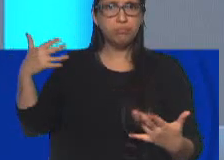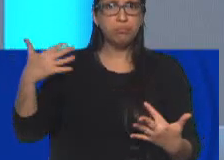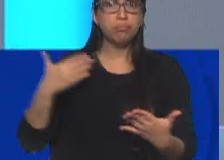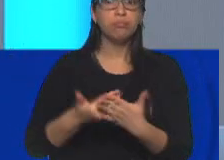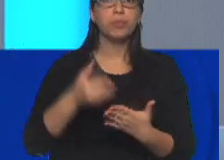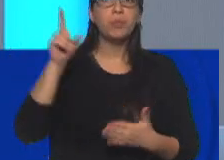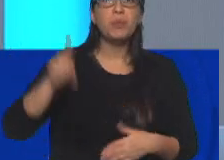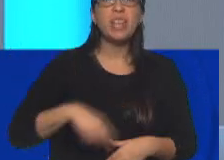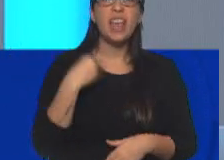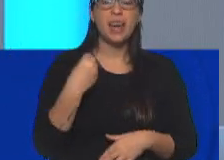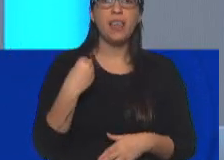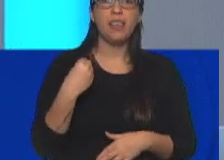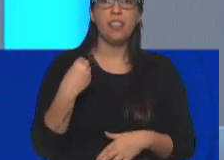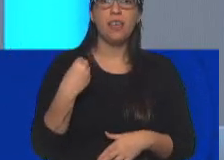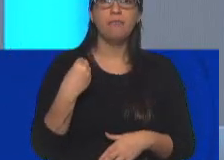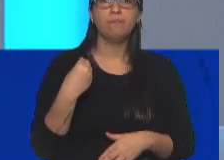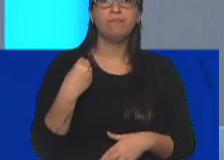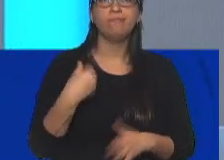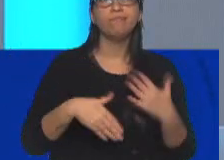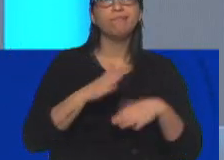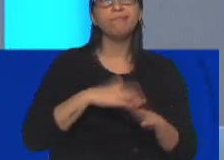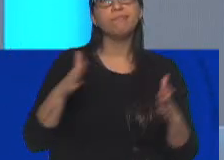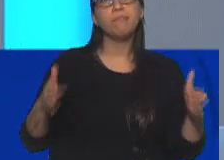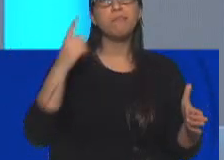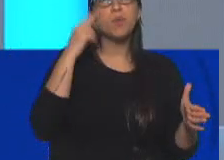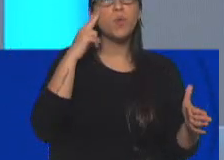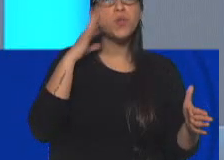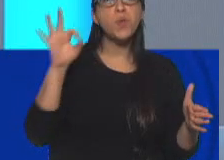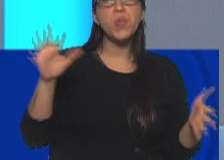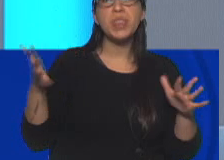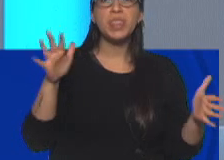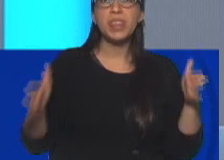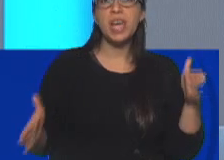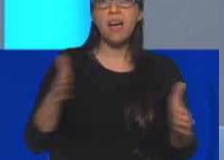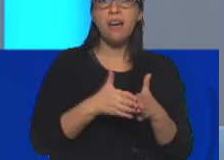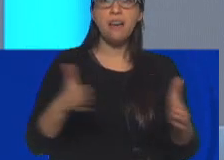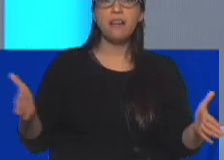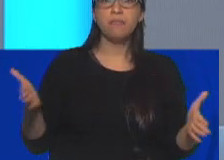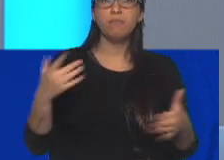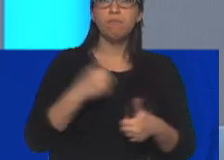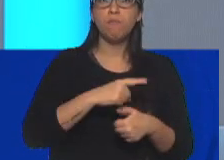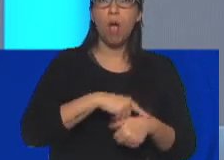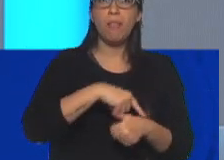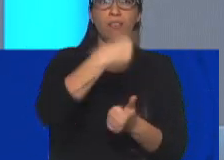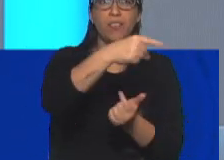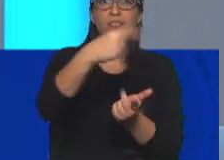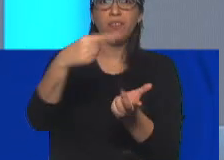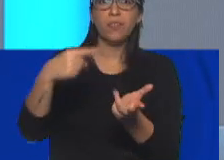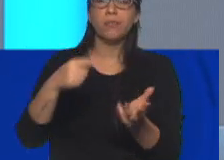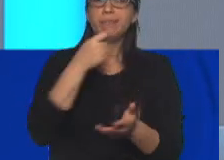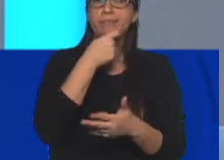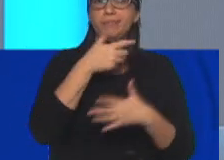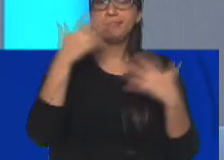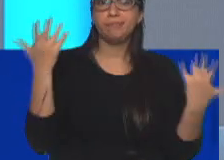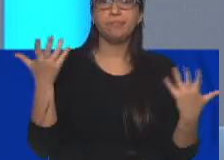nace de los primeros acercamientos en mediados de la década de los 90, ¿no? Que tuvo diferentes momentos que tenían que ver con lógicas